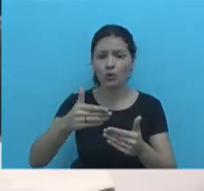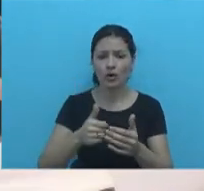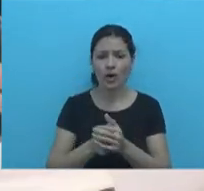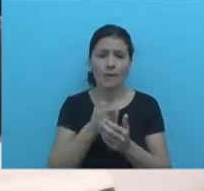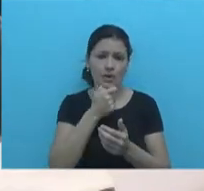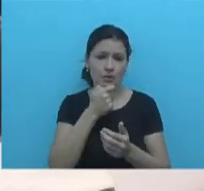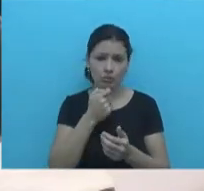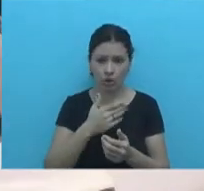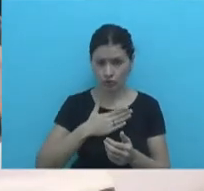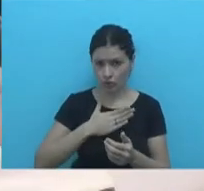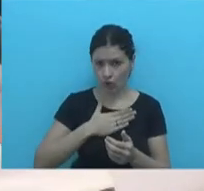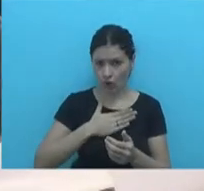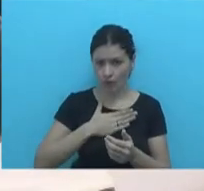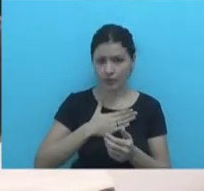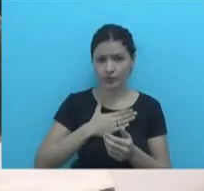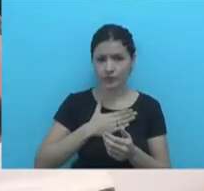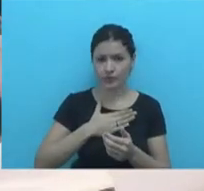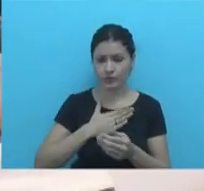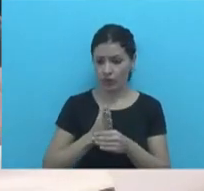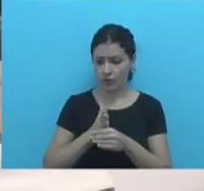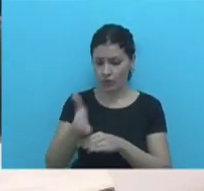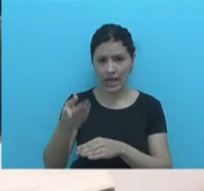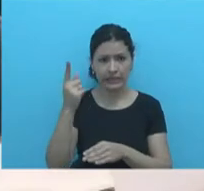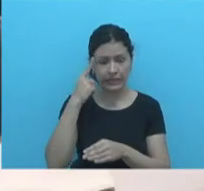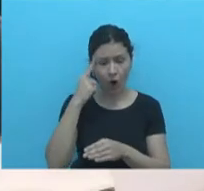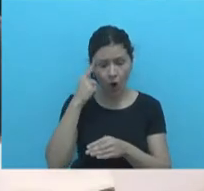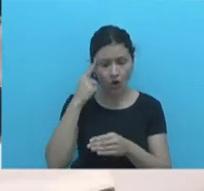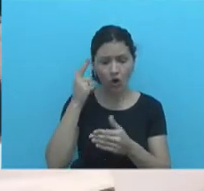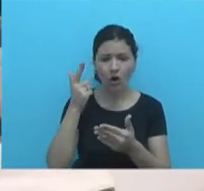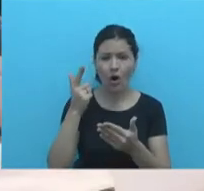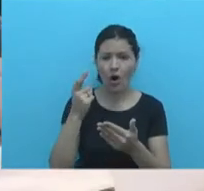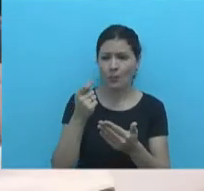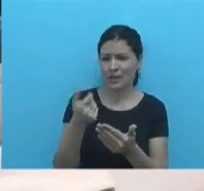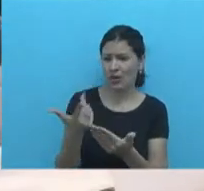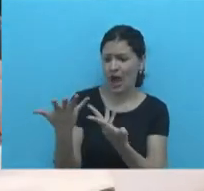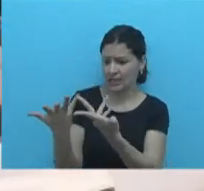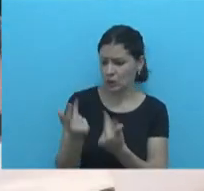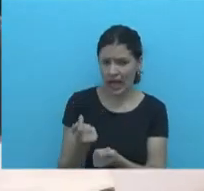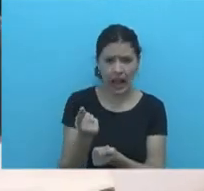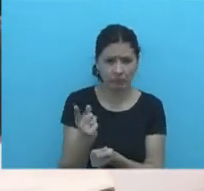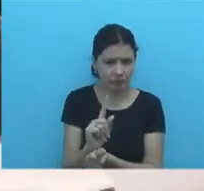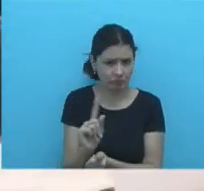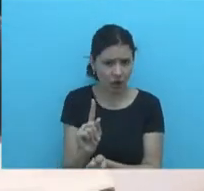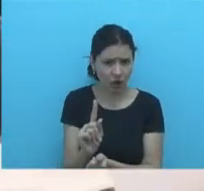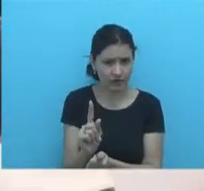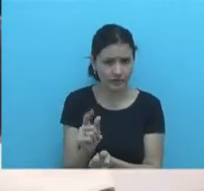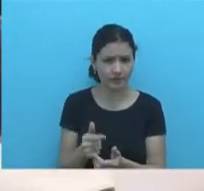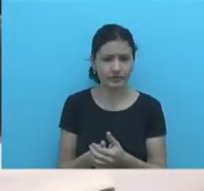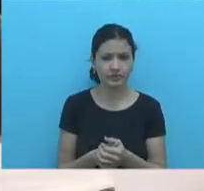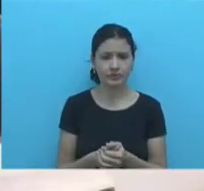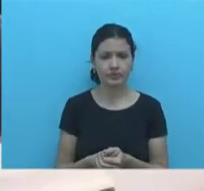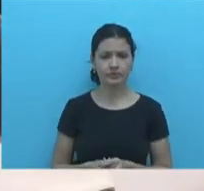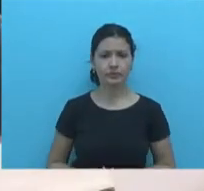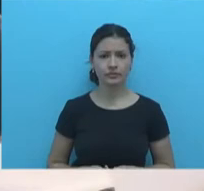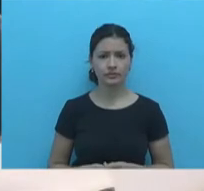fui sola al psicólogo y no me sirvió porque tampoco me sentía acompañada. Y no sentía que, o